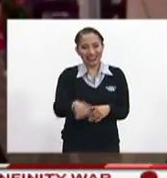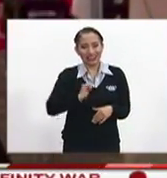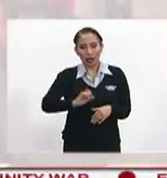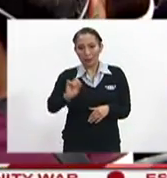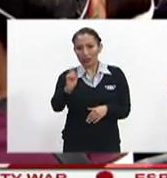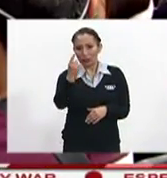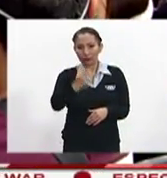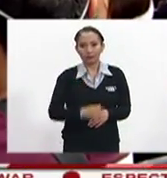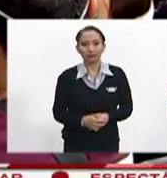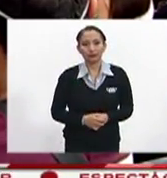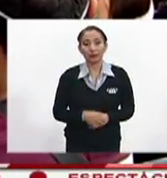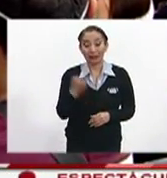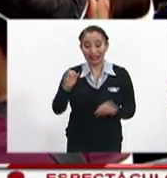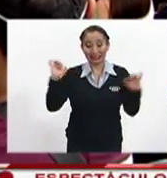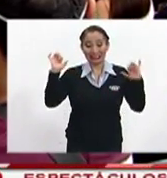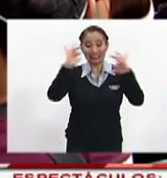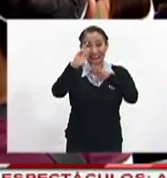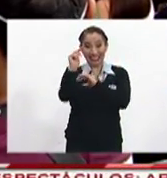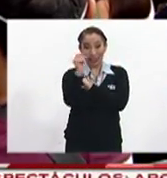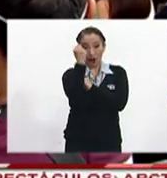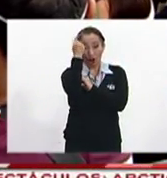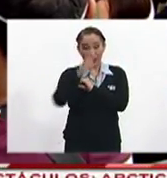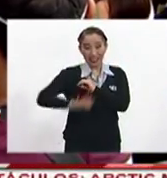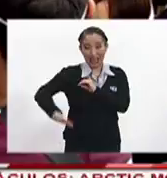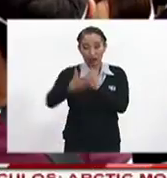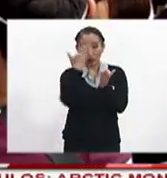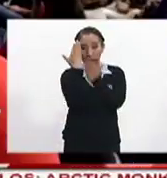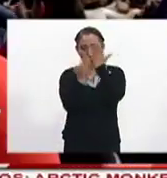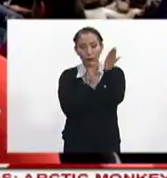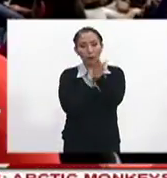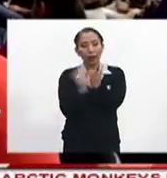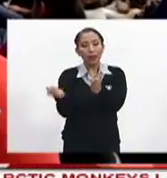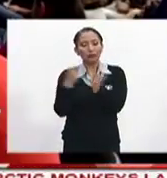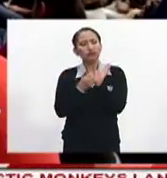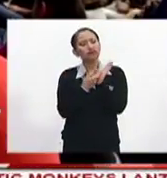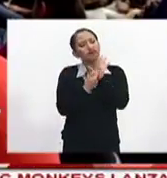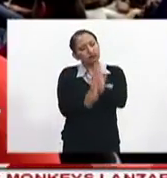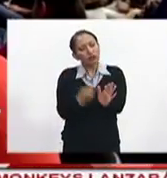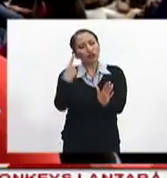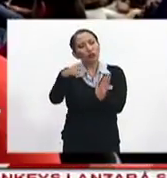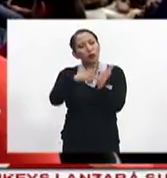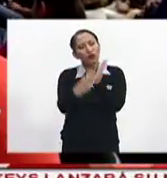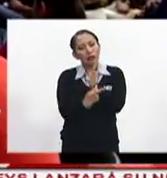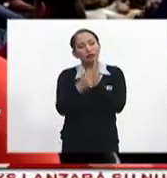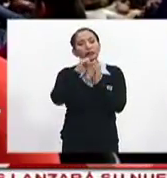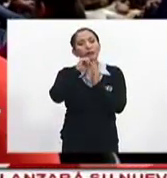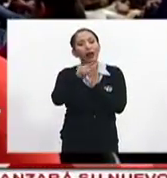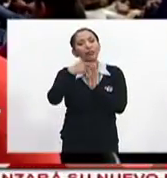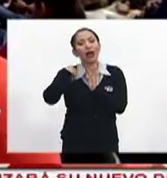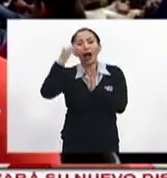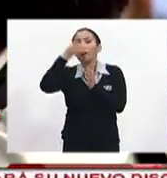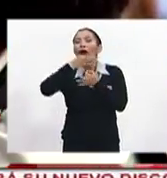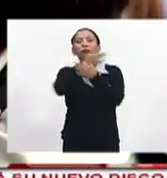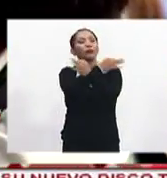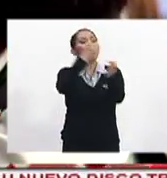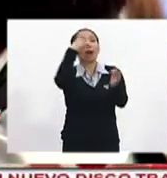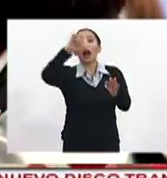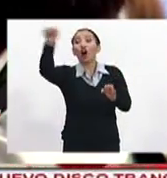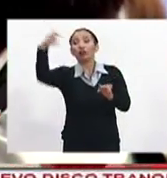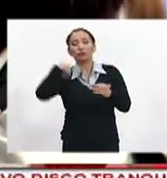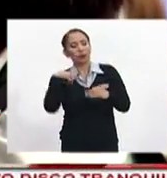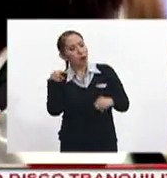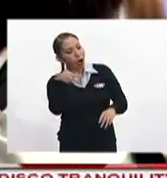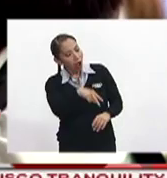siglo XXI. En este encuentro tecnológico, los estudiantes pueden exponer sus proyectos y de esta manera darlos a conocer para que